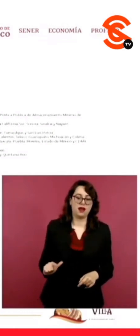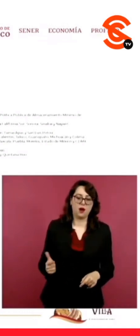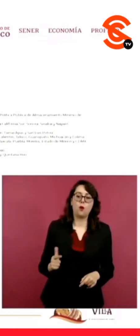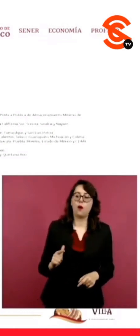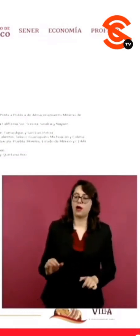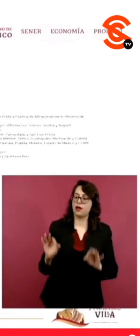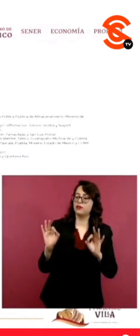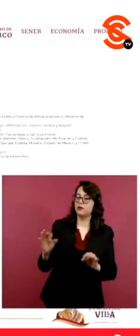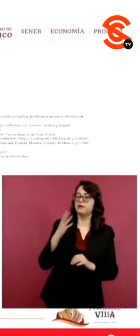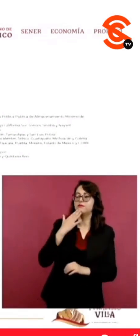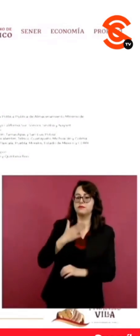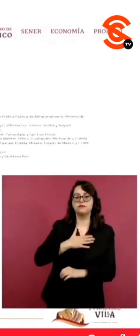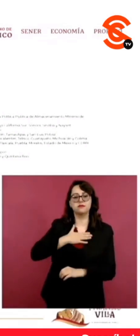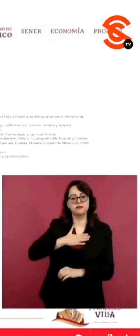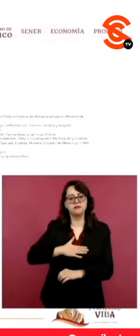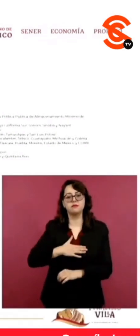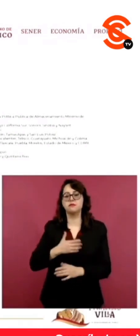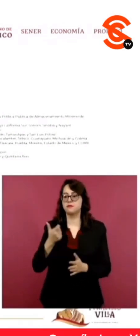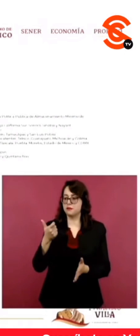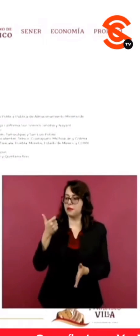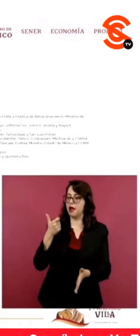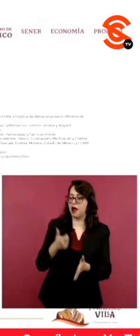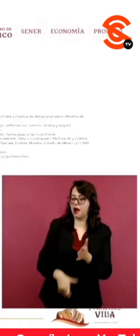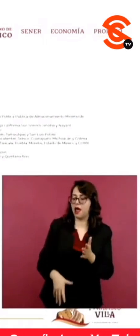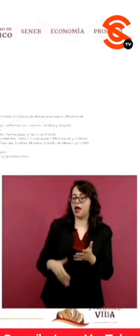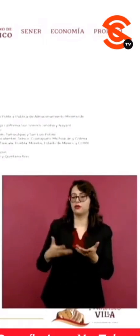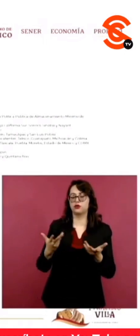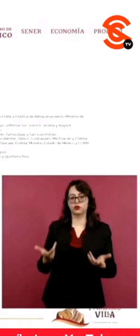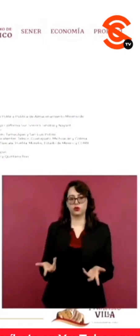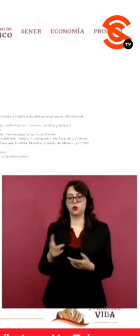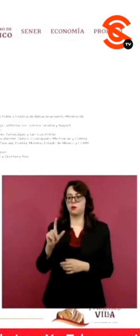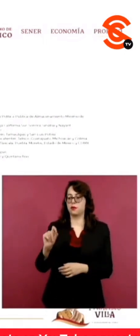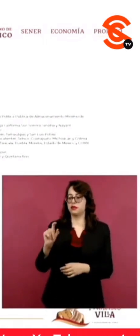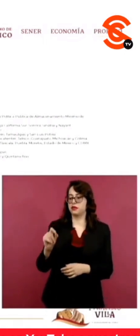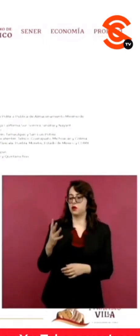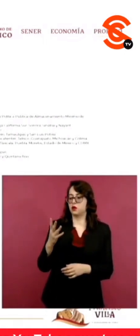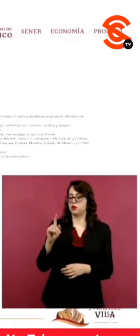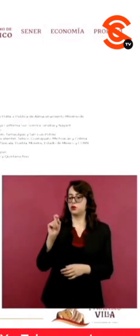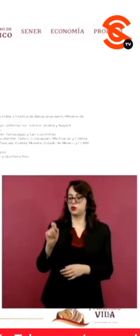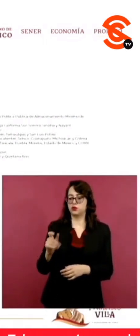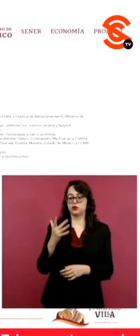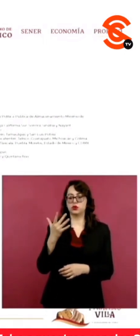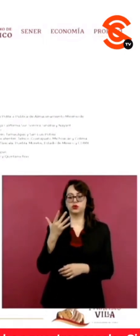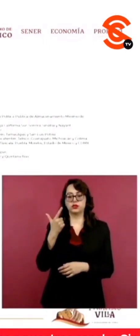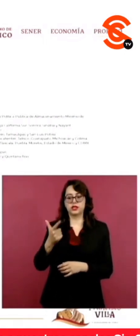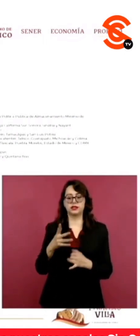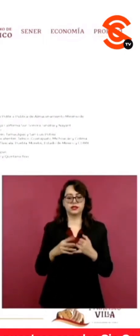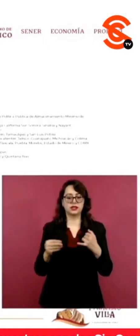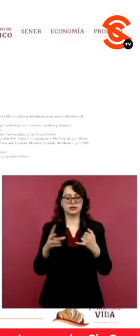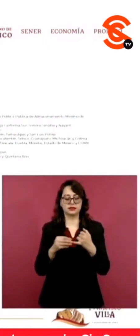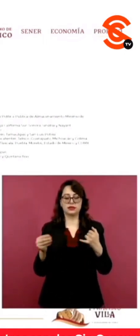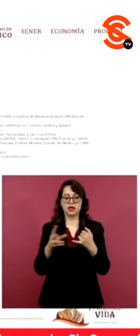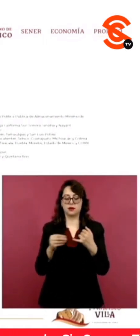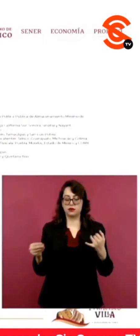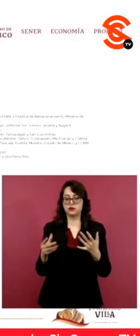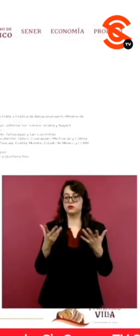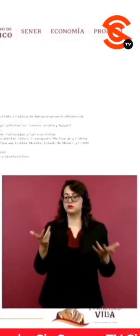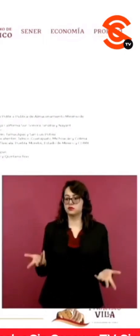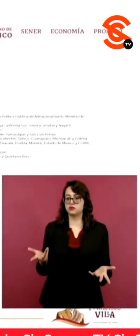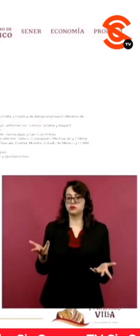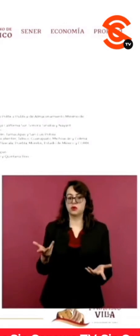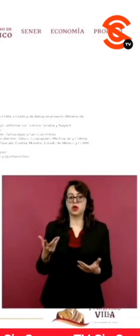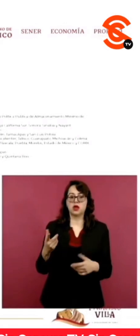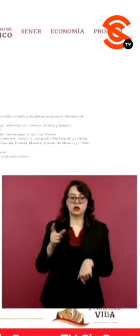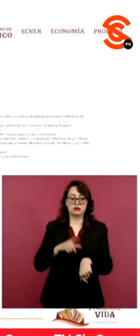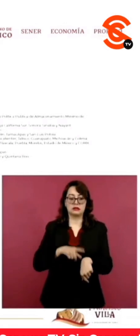el más bajo de franquicia Pemex, un precio bajo en consecuencia de 24 pesos con 7 centavos. Por tiempo no vamos